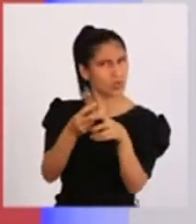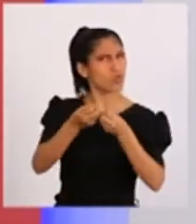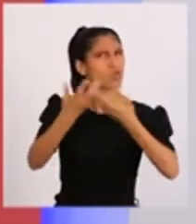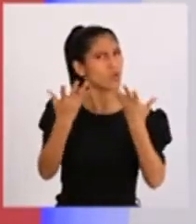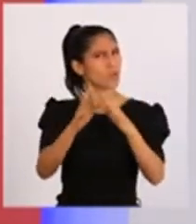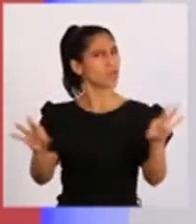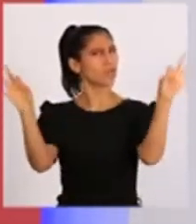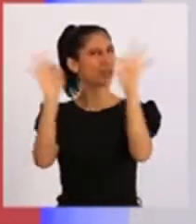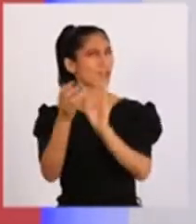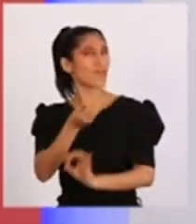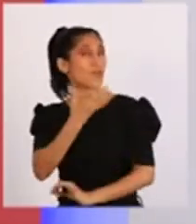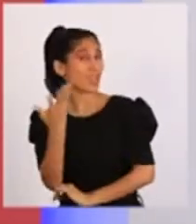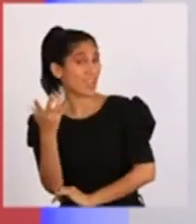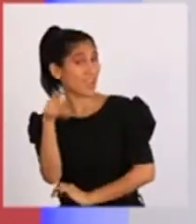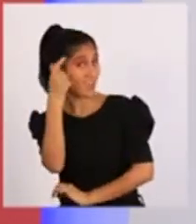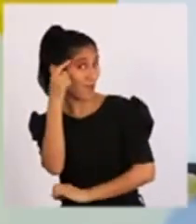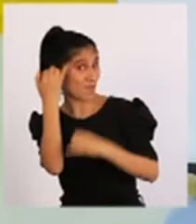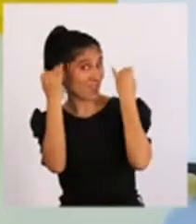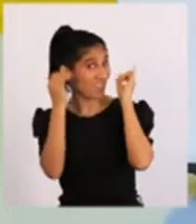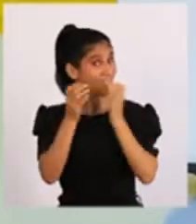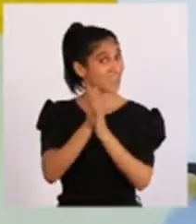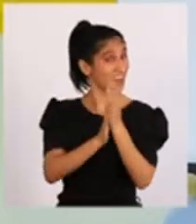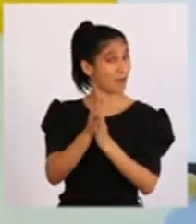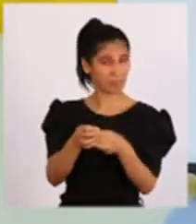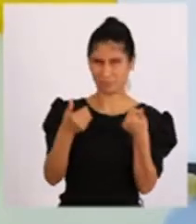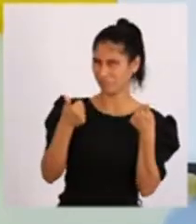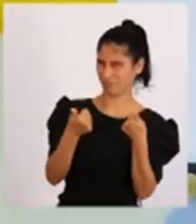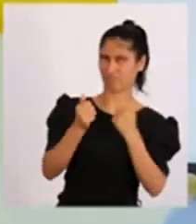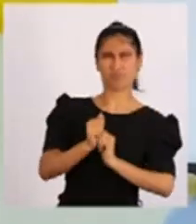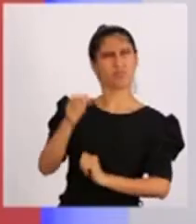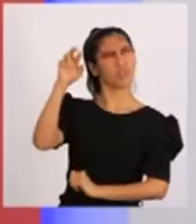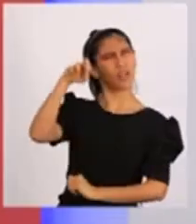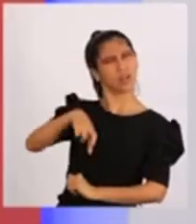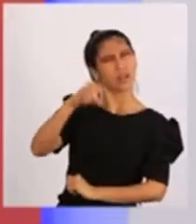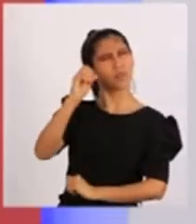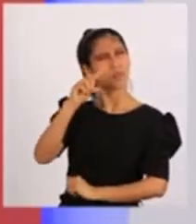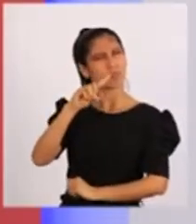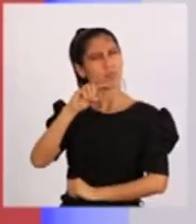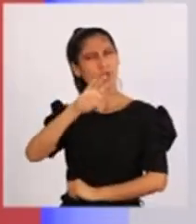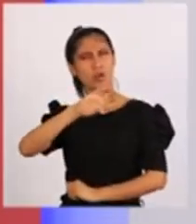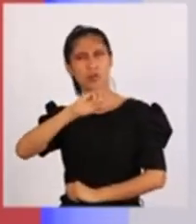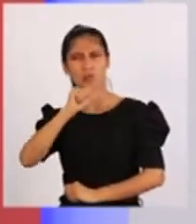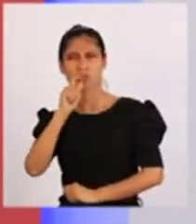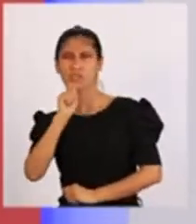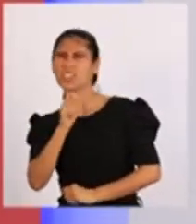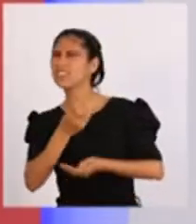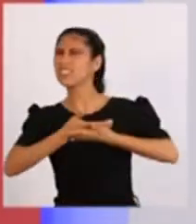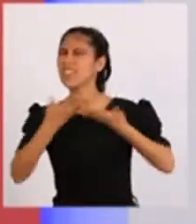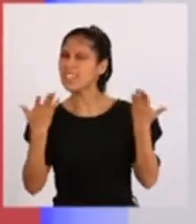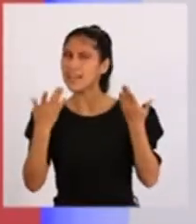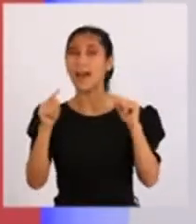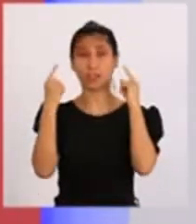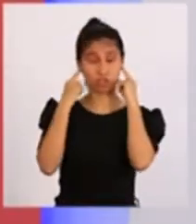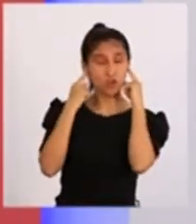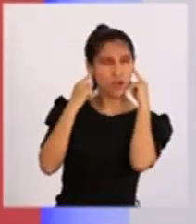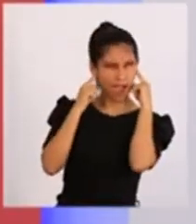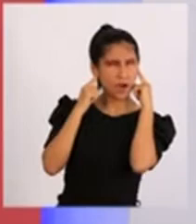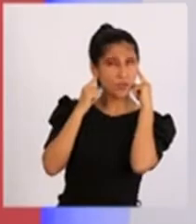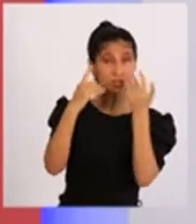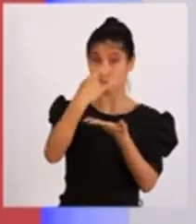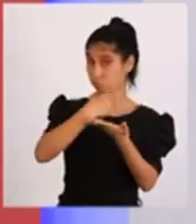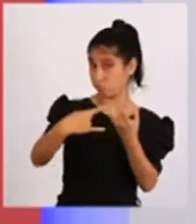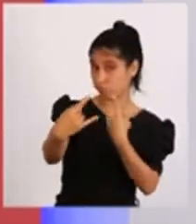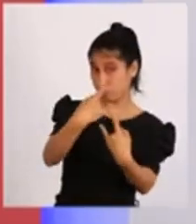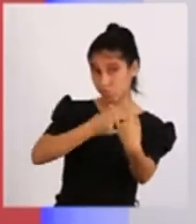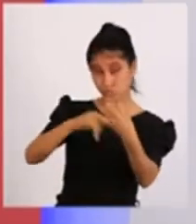importante hacerlo. ¿Qué les parece la idea? ¿Qué es un podcast, Mario? Ah, son audios que subo a un sitio web